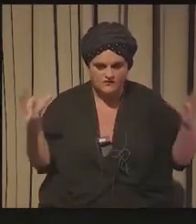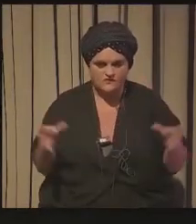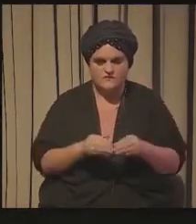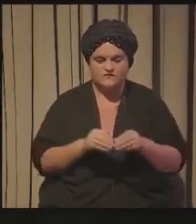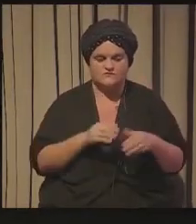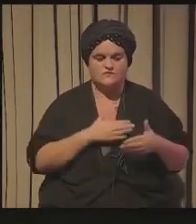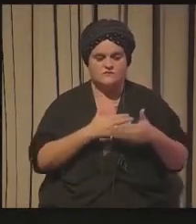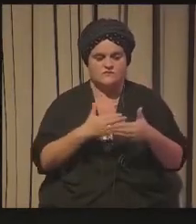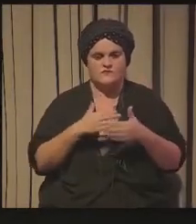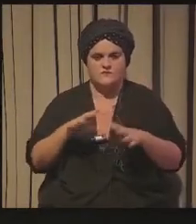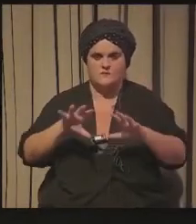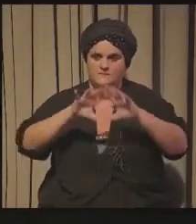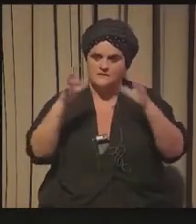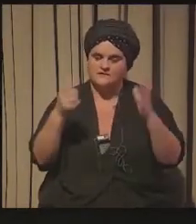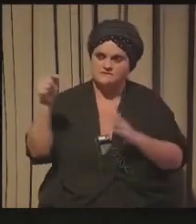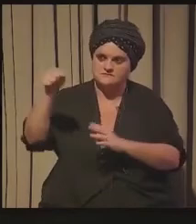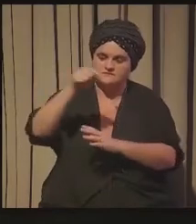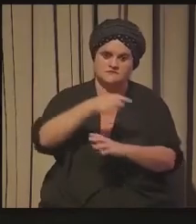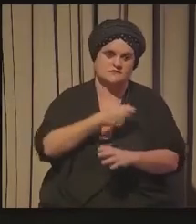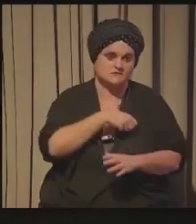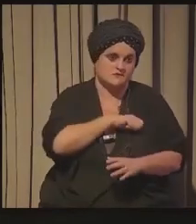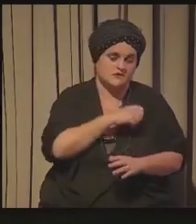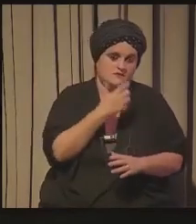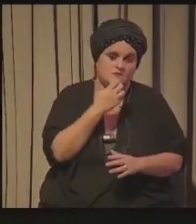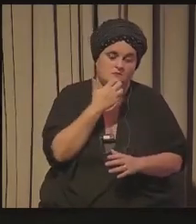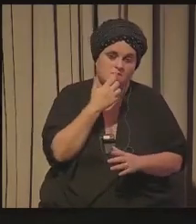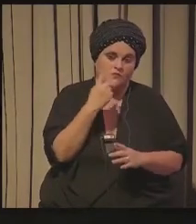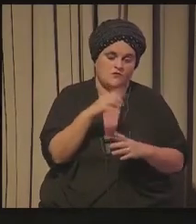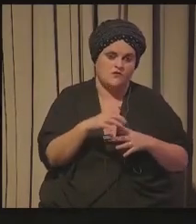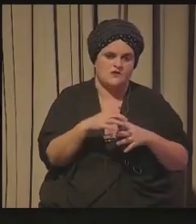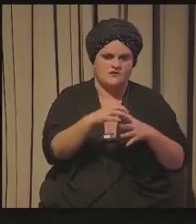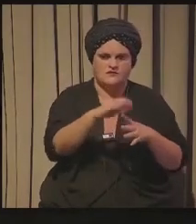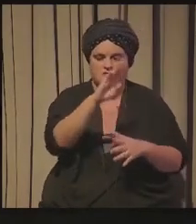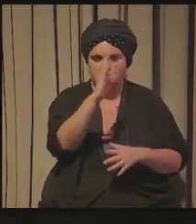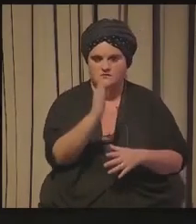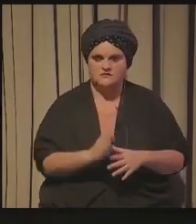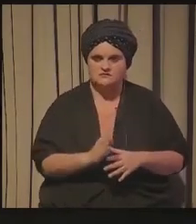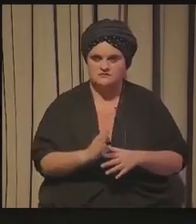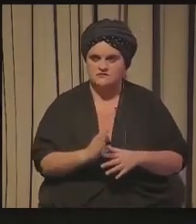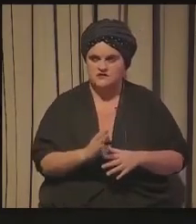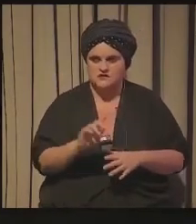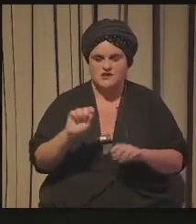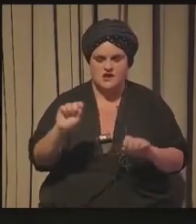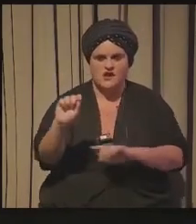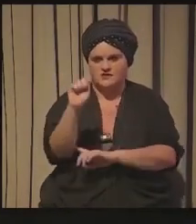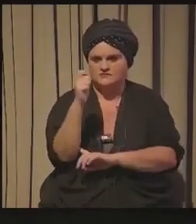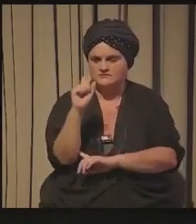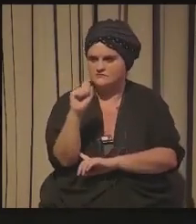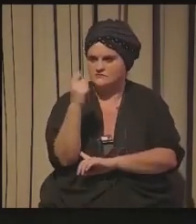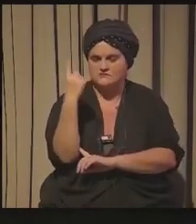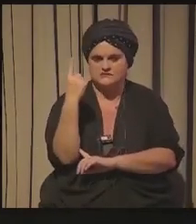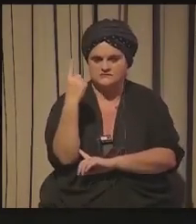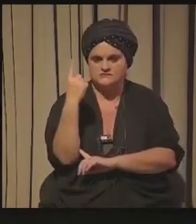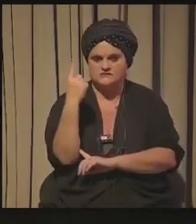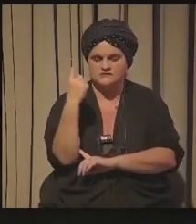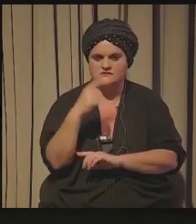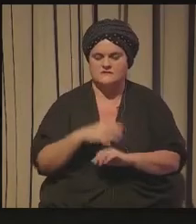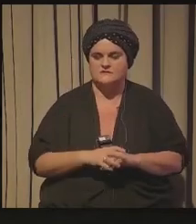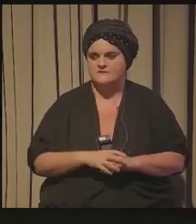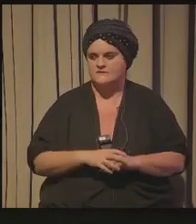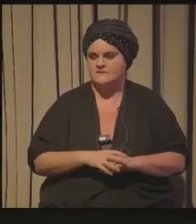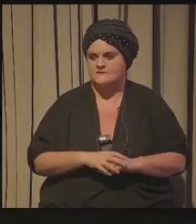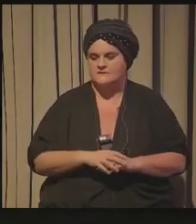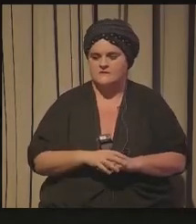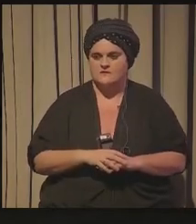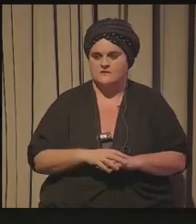voluntarios en muchos países. España es uno de los países líderes y Brasil es el de más éxito, donde nos definimos como hubs. Y